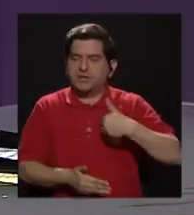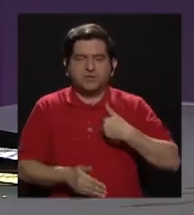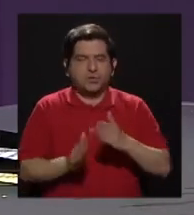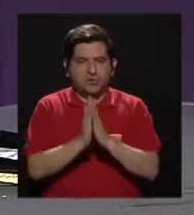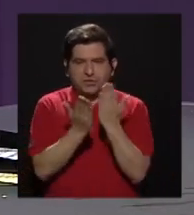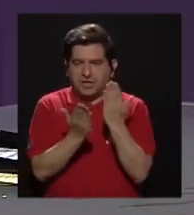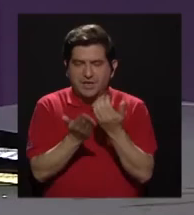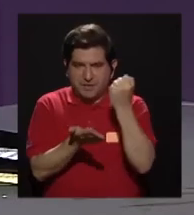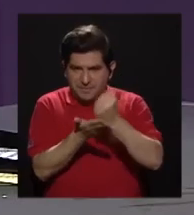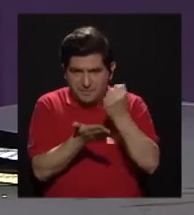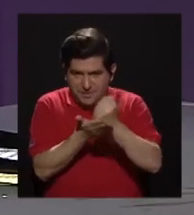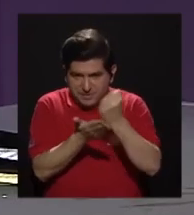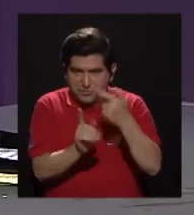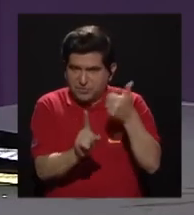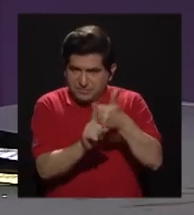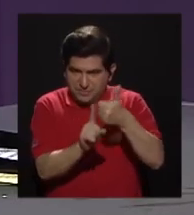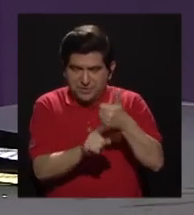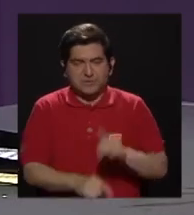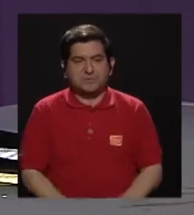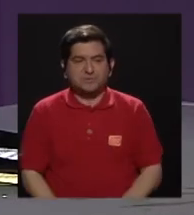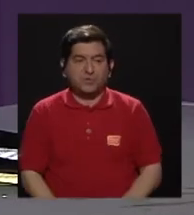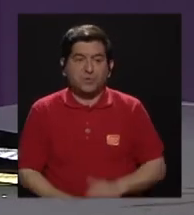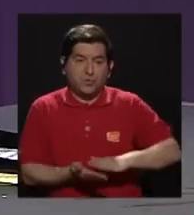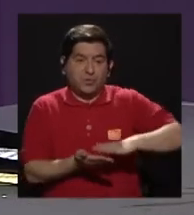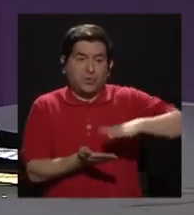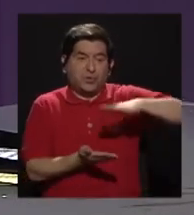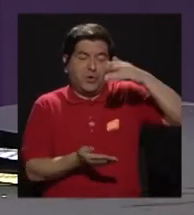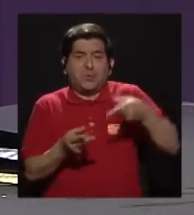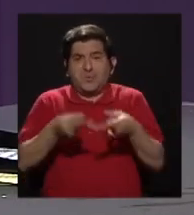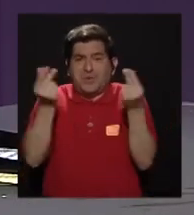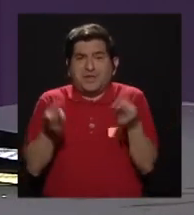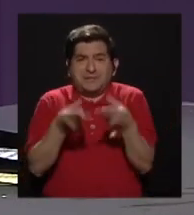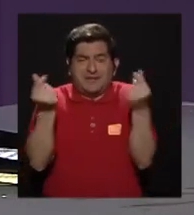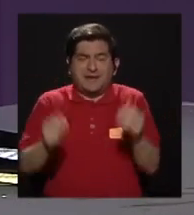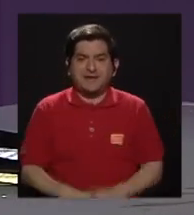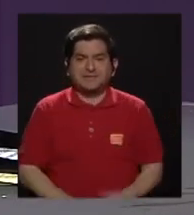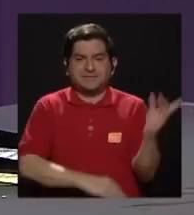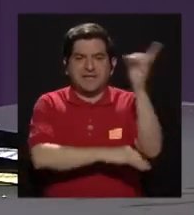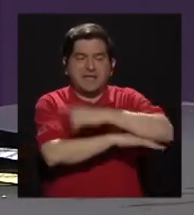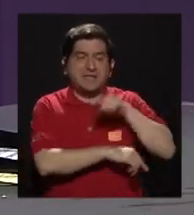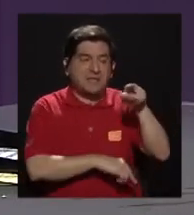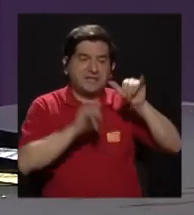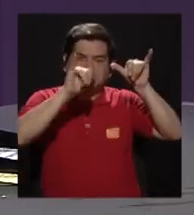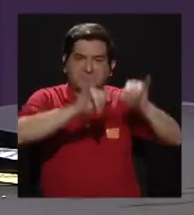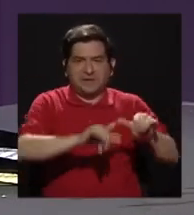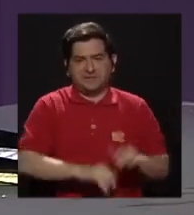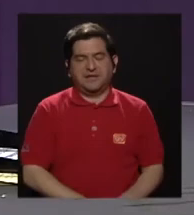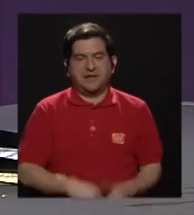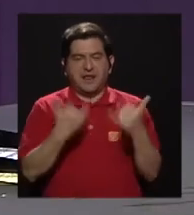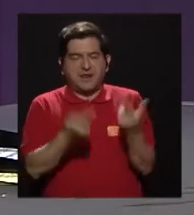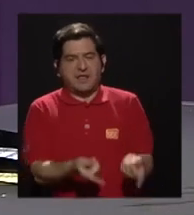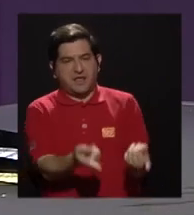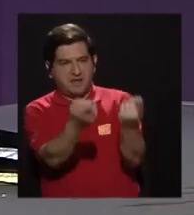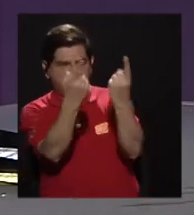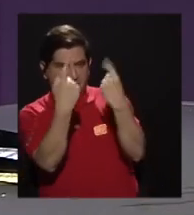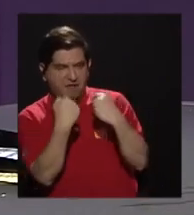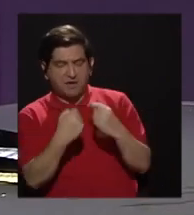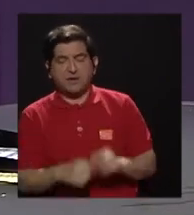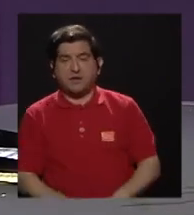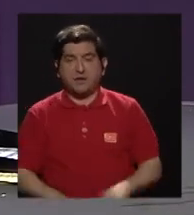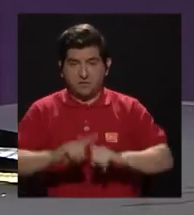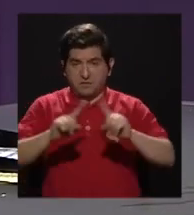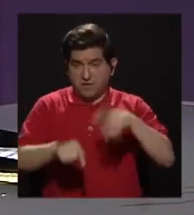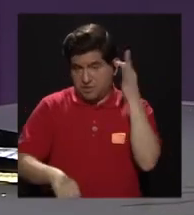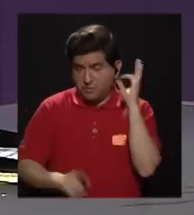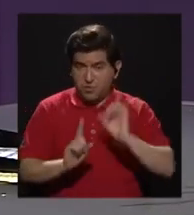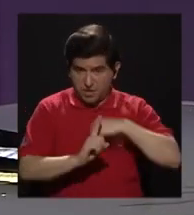entonces sacar pasaporte, y se van elevando los costos y los días de estadía. Entonces cuando vienen, porque ha pasado con chicas,